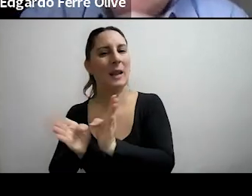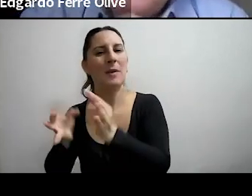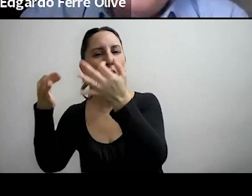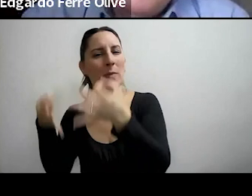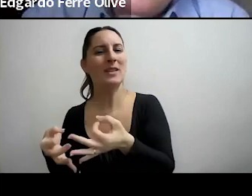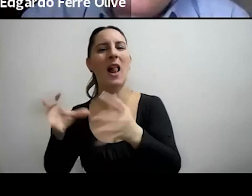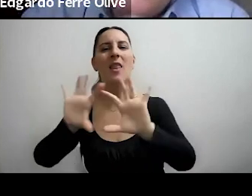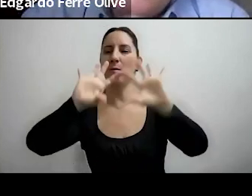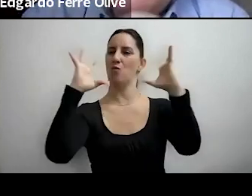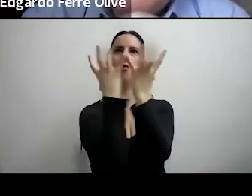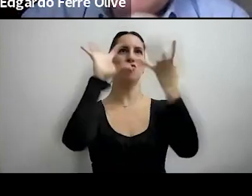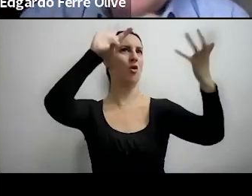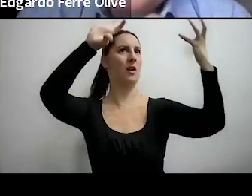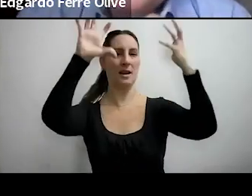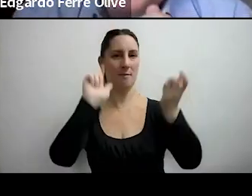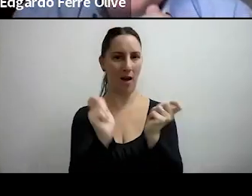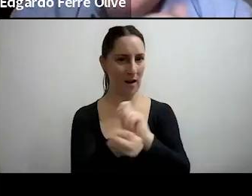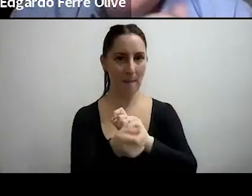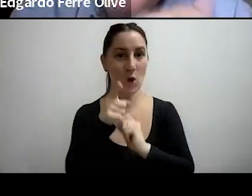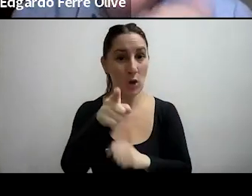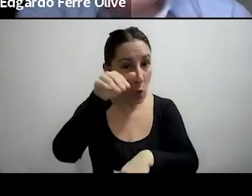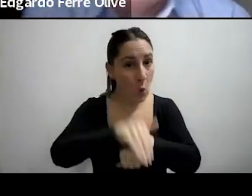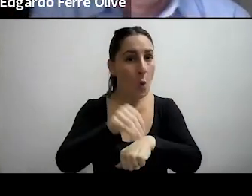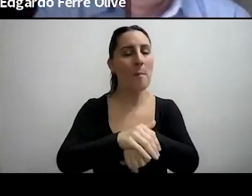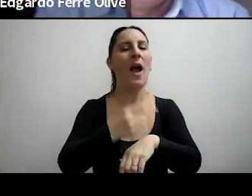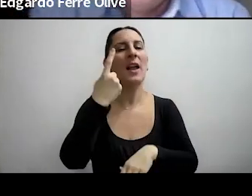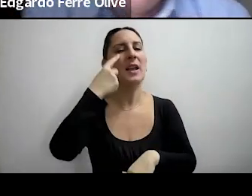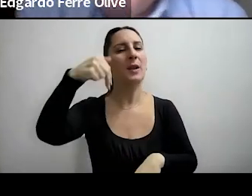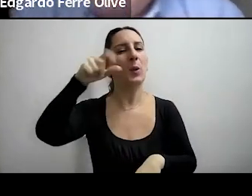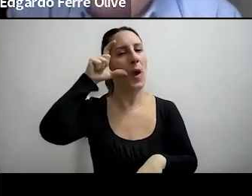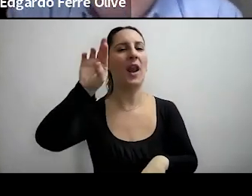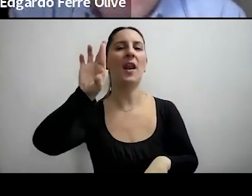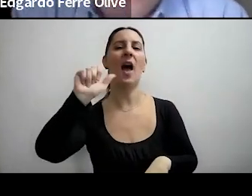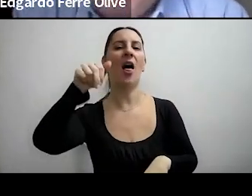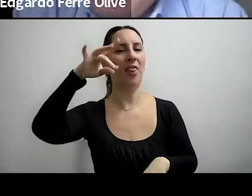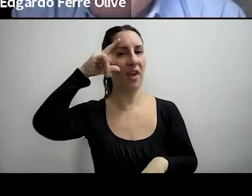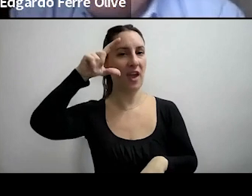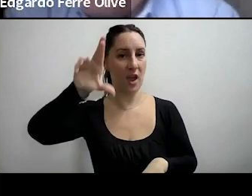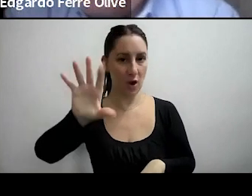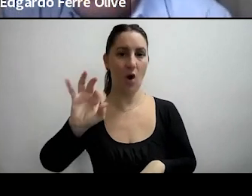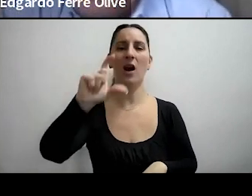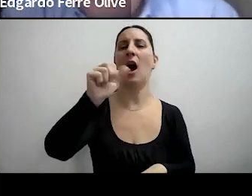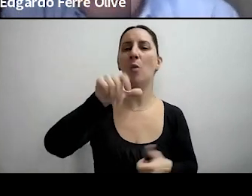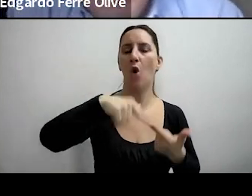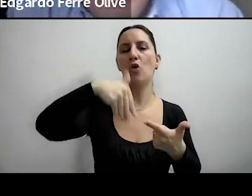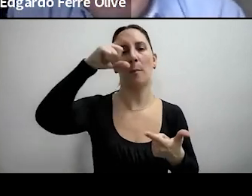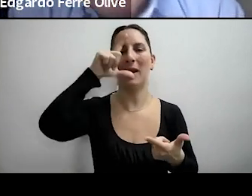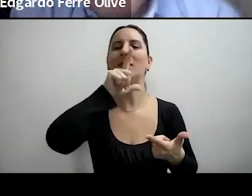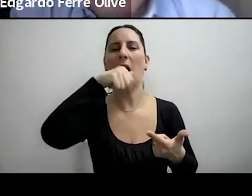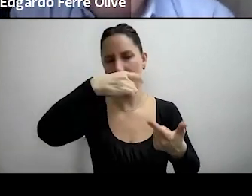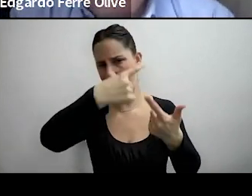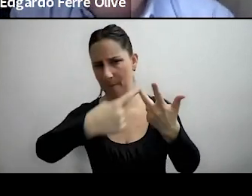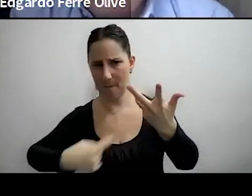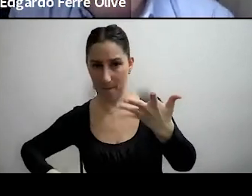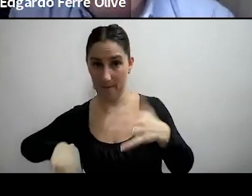El de cambio climático son los gases de efecto invernadero. Hay 7 principales gases de efecto invernadero, dióxido de carbono, metano y otros, que